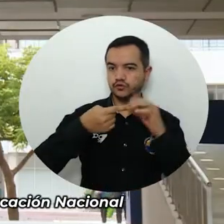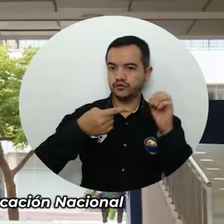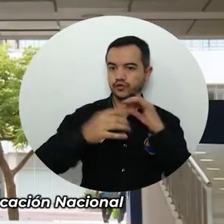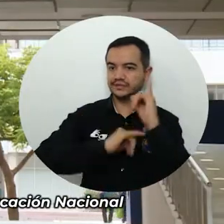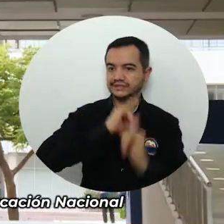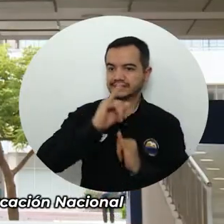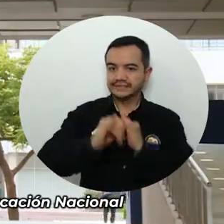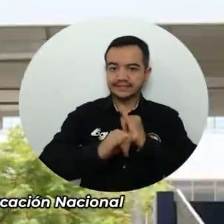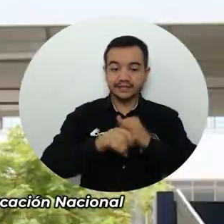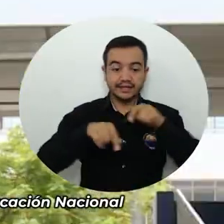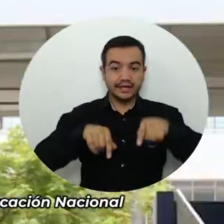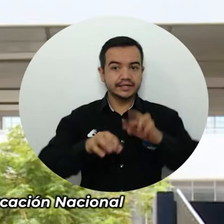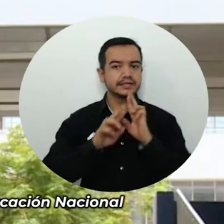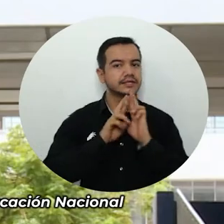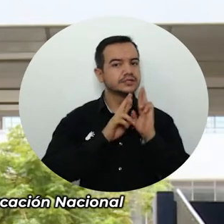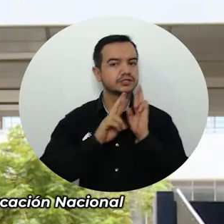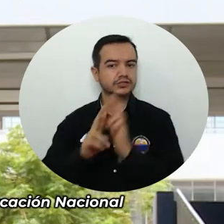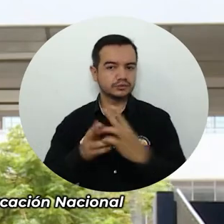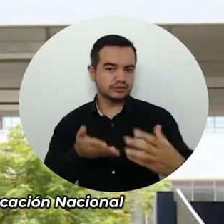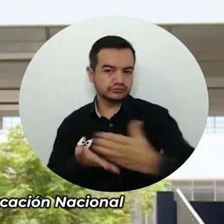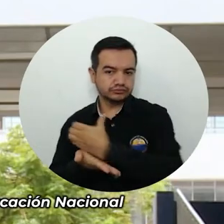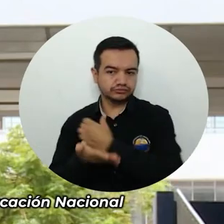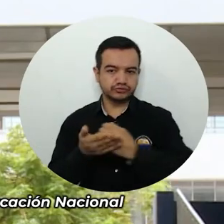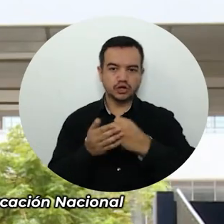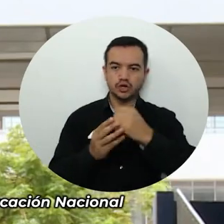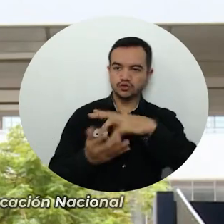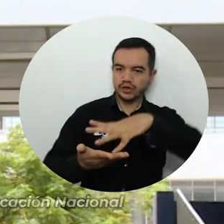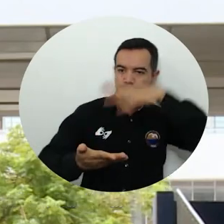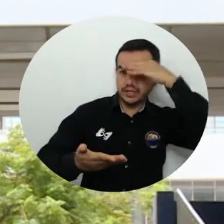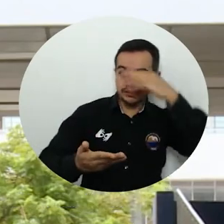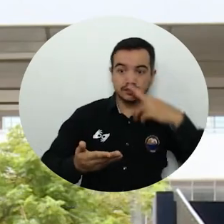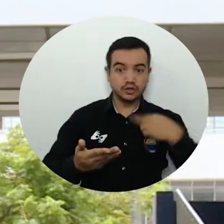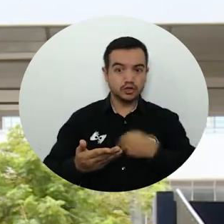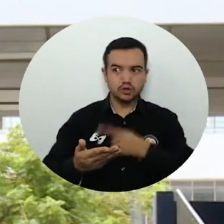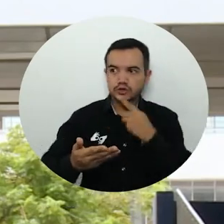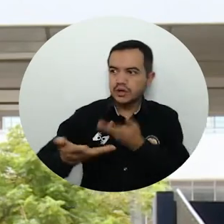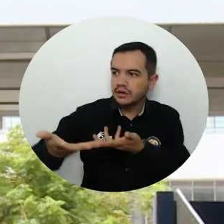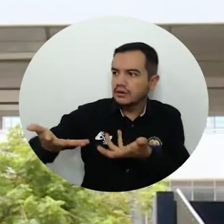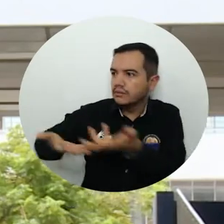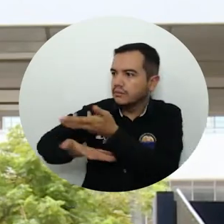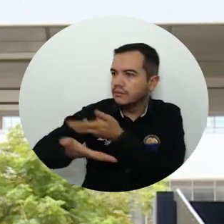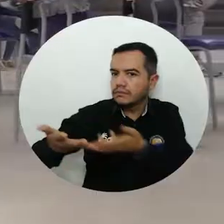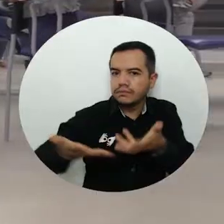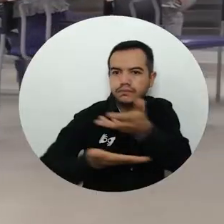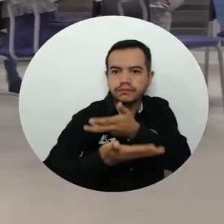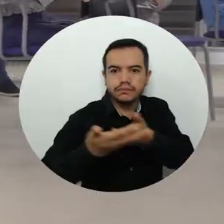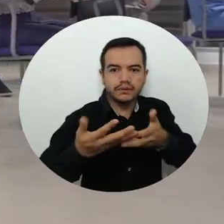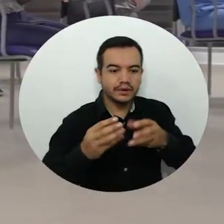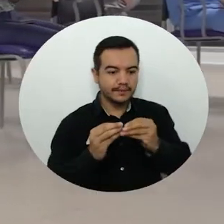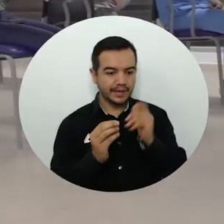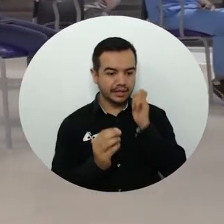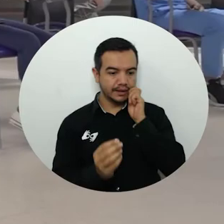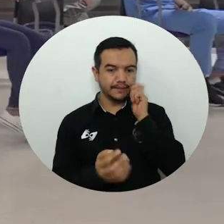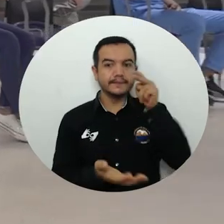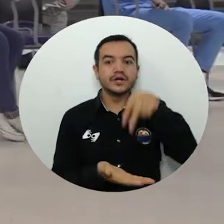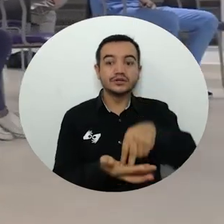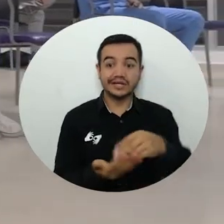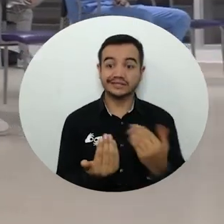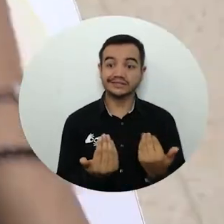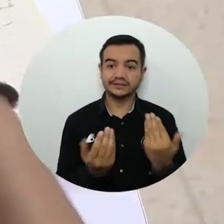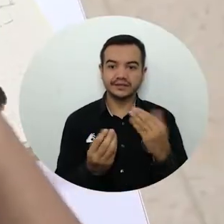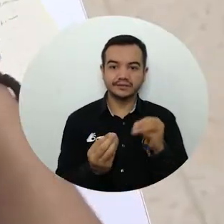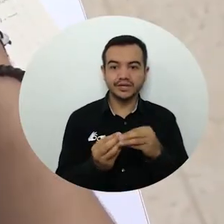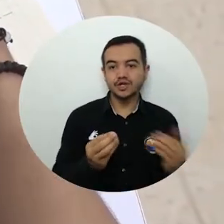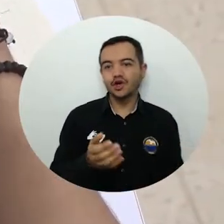Resultados de Aprendizaje. Valoramos mucho poder interactuar con las comunidades académicas y volver a la presencialidad y decidimos